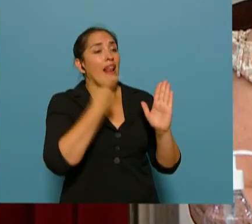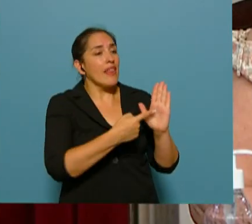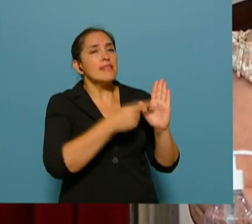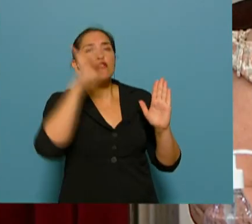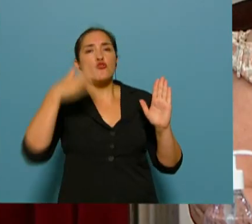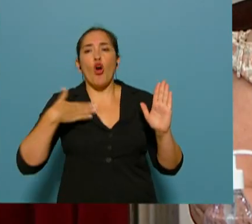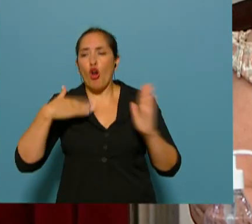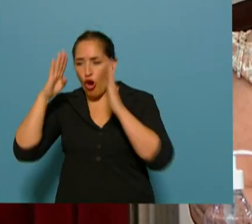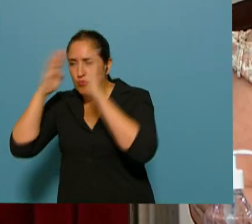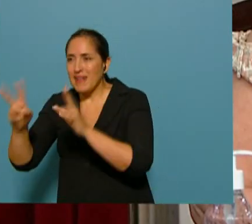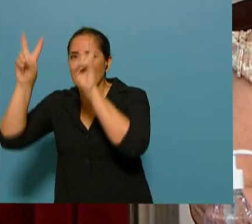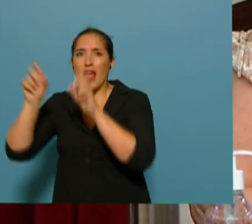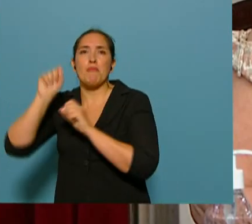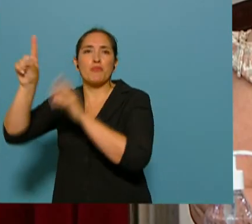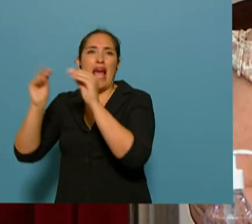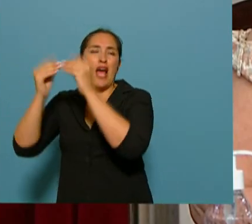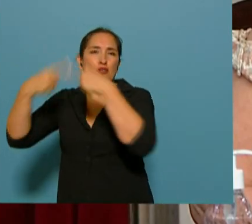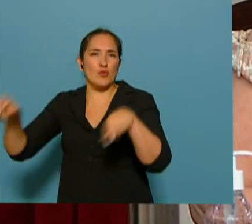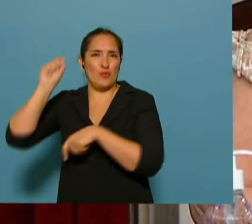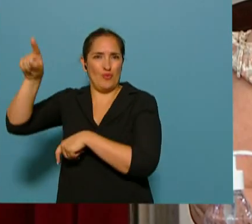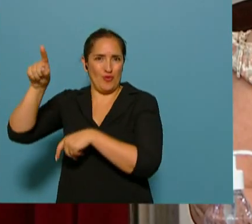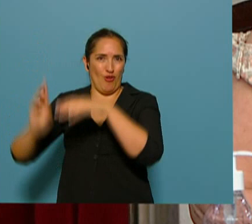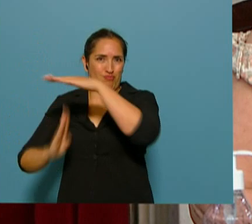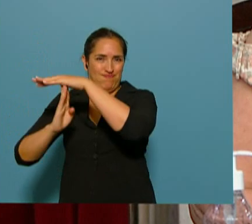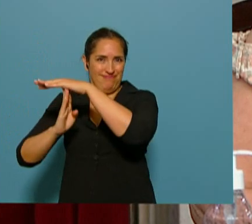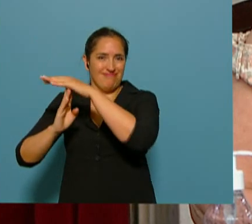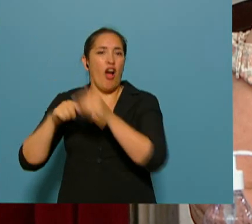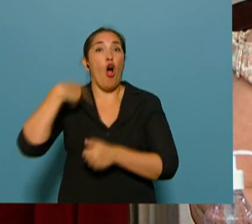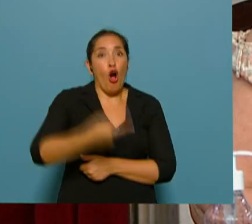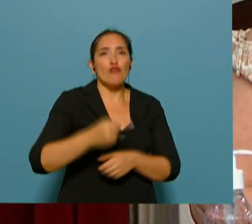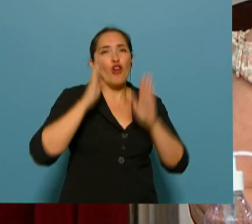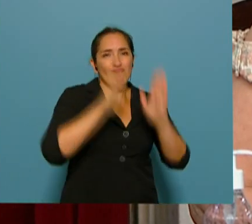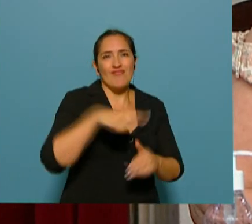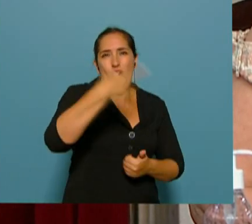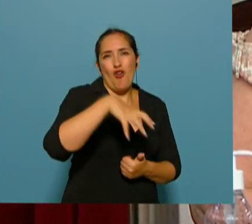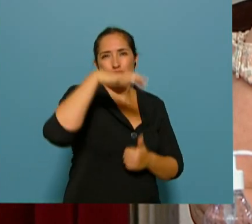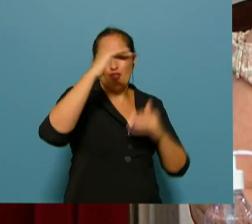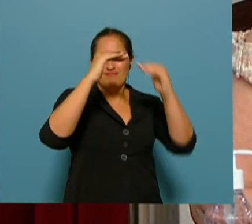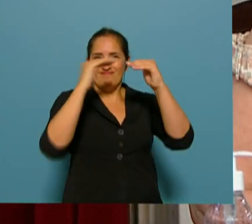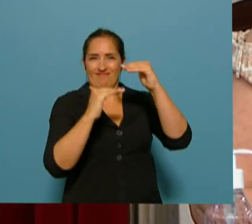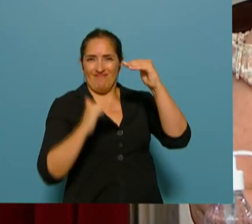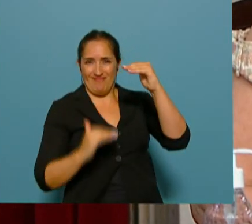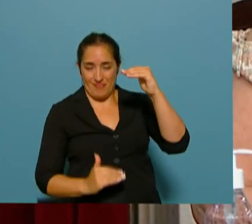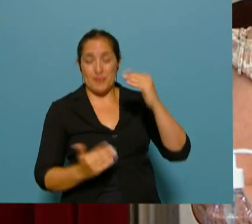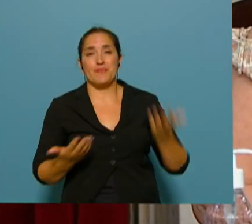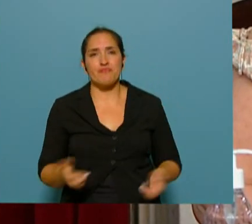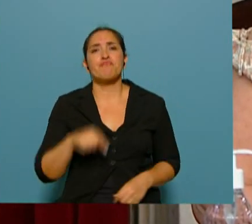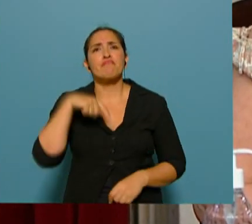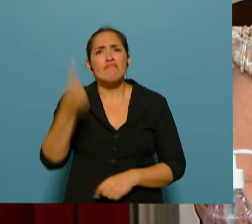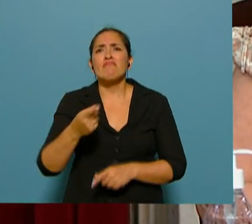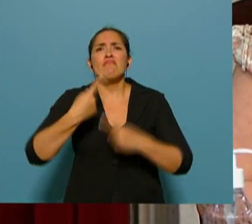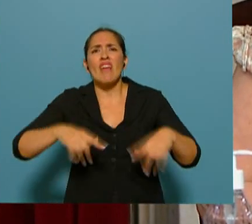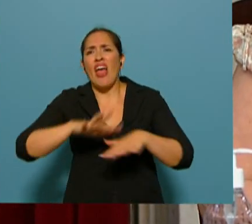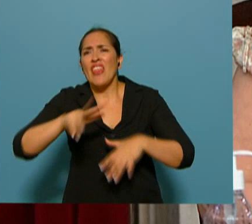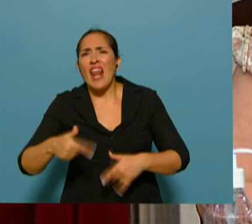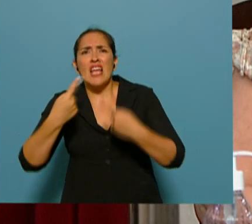dado. Finalmente, propiciaremos el establecimiento del juicio por jurados para la sanción de aquellos delitos